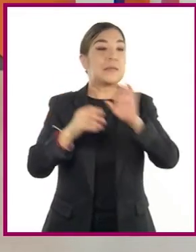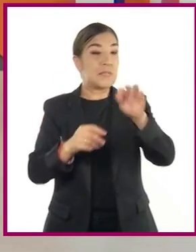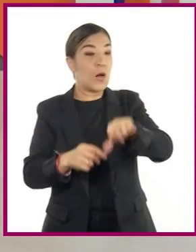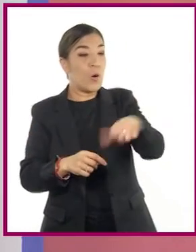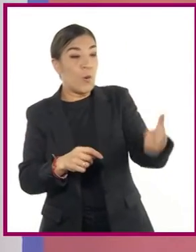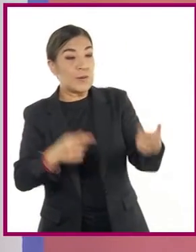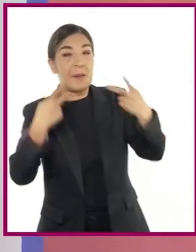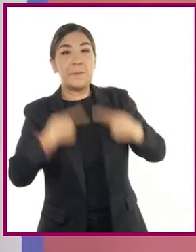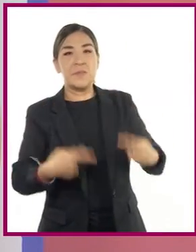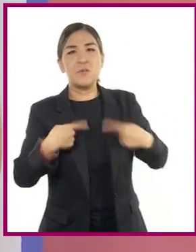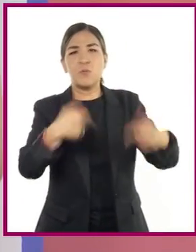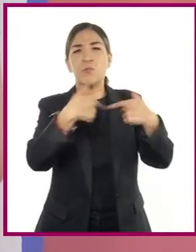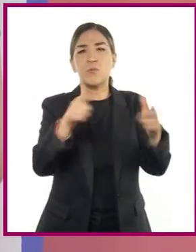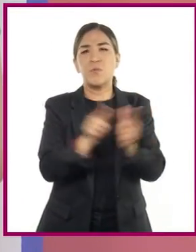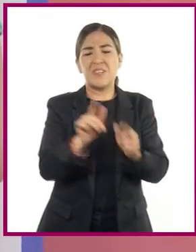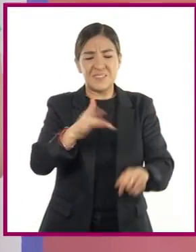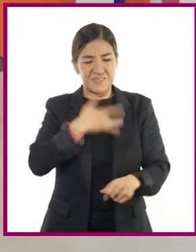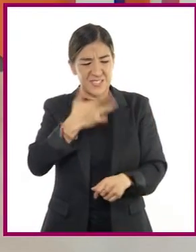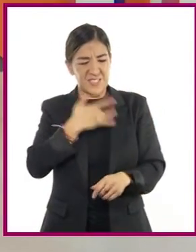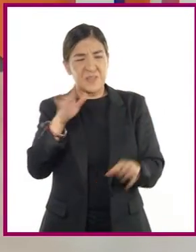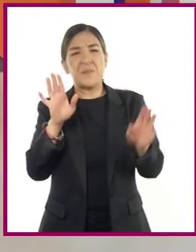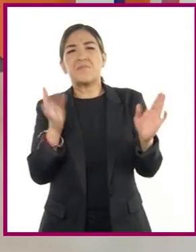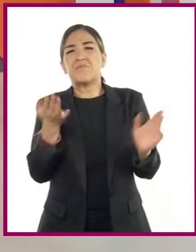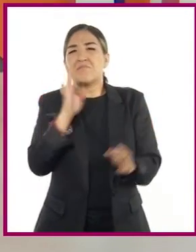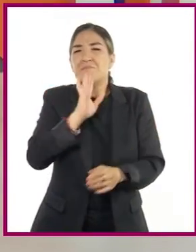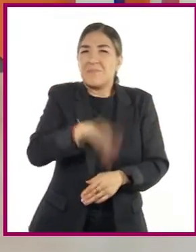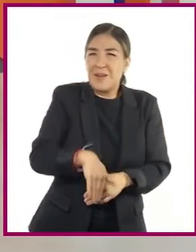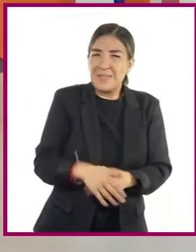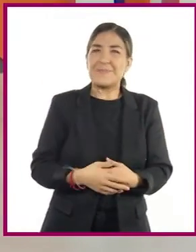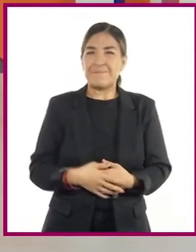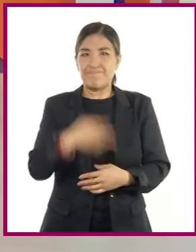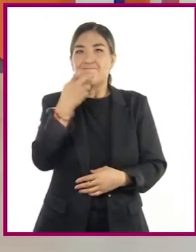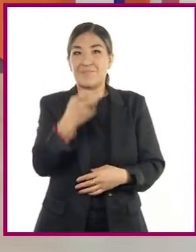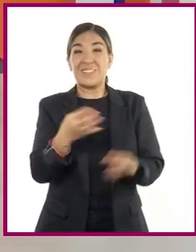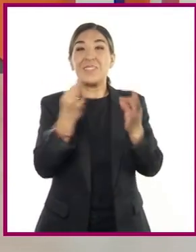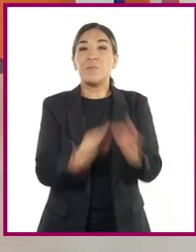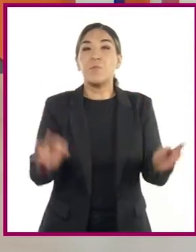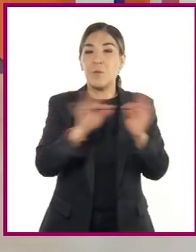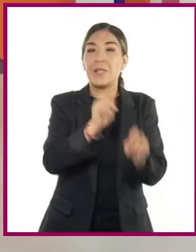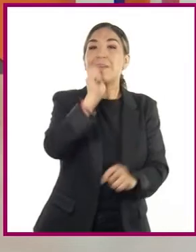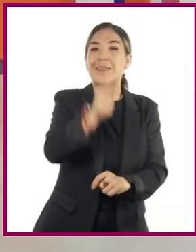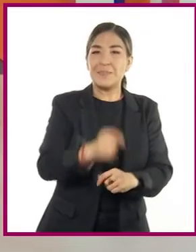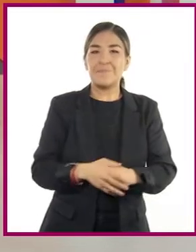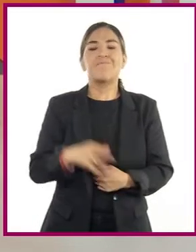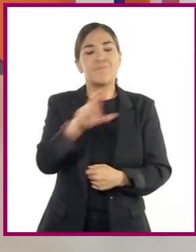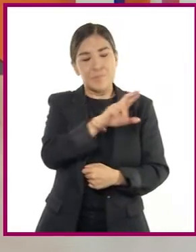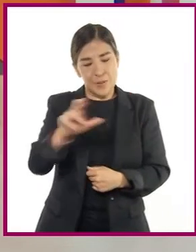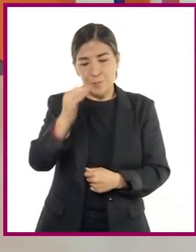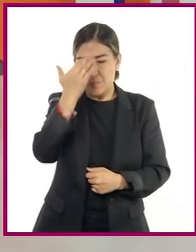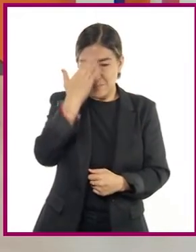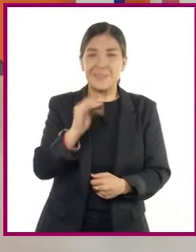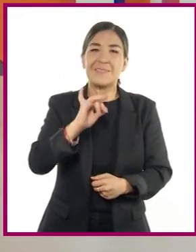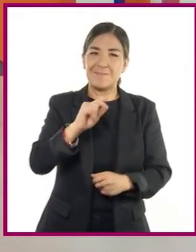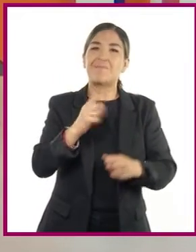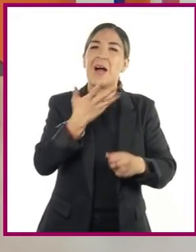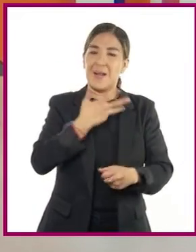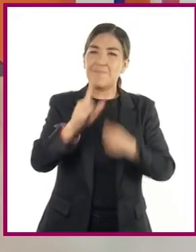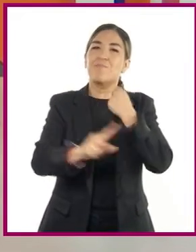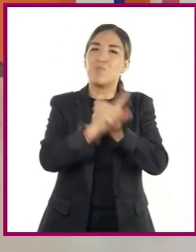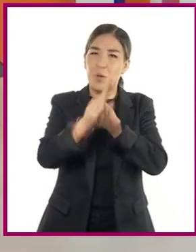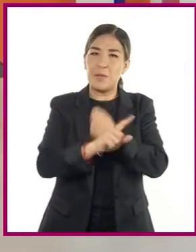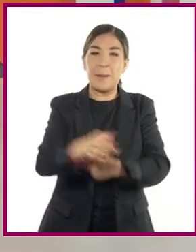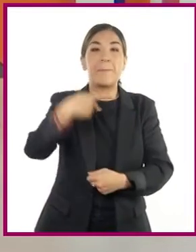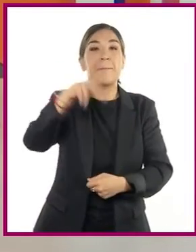del grupo se sientan lastimados. Lo principal siempre es reconocer los conflictos, pero